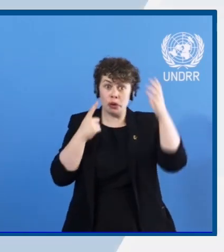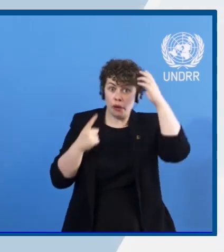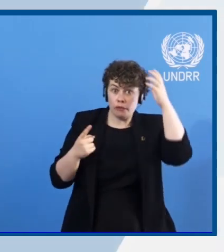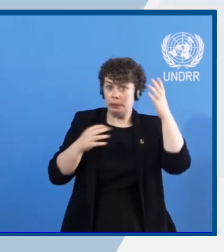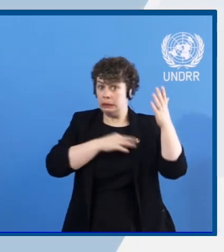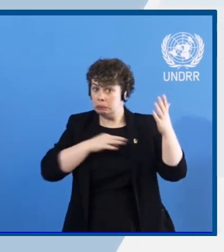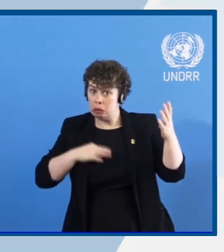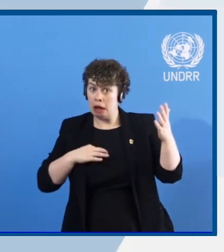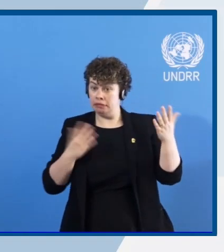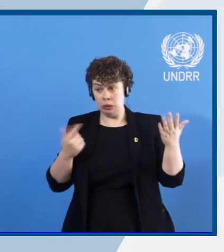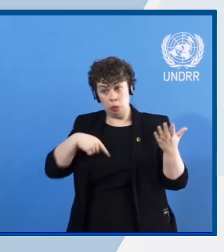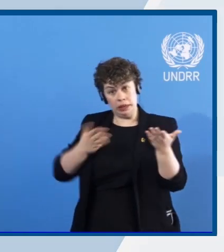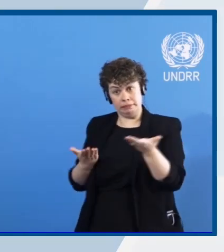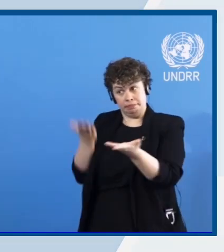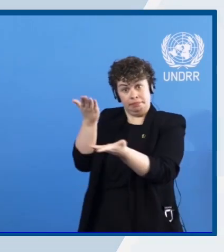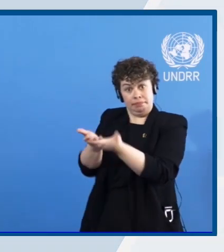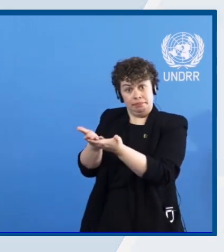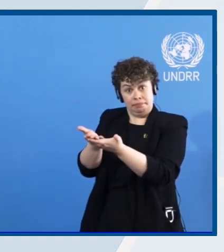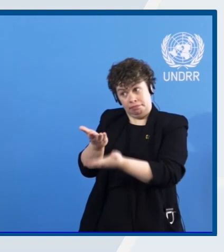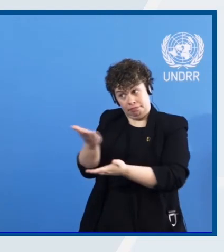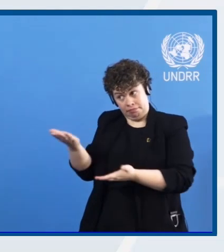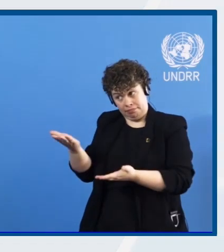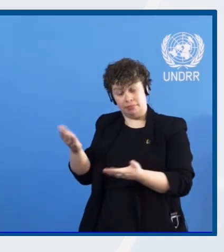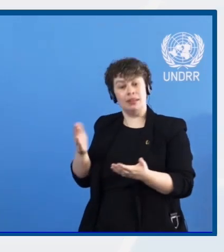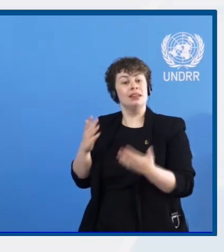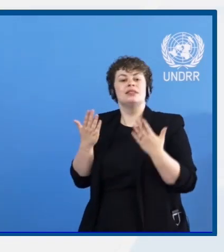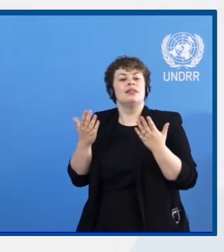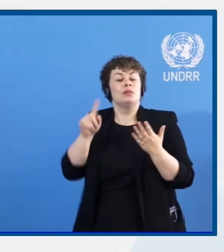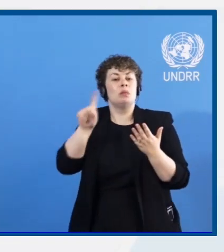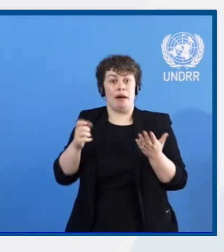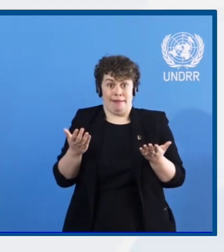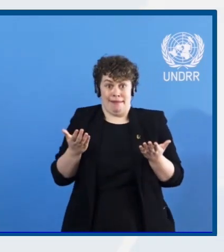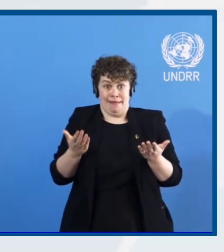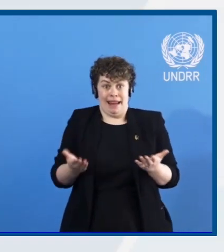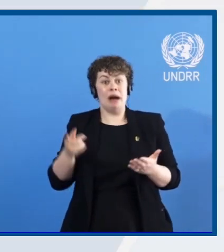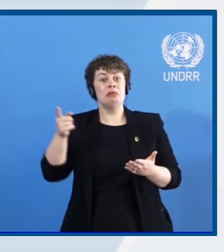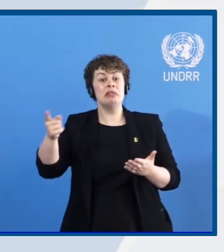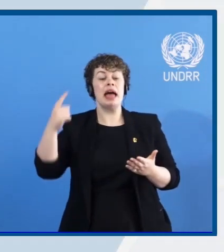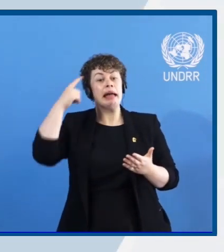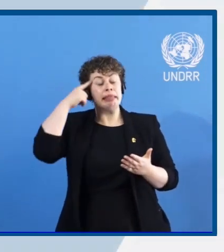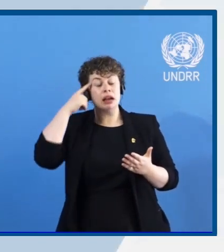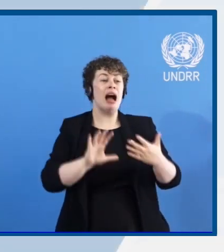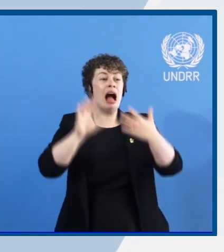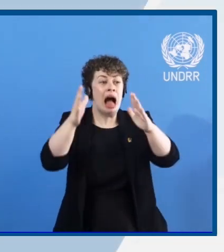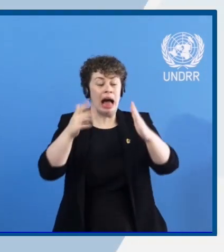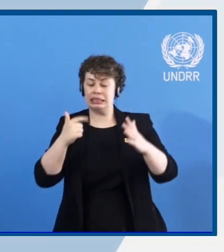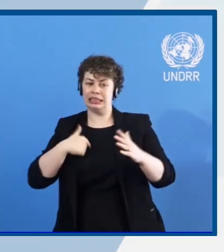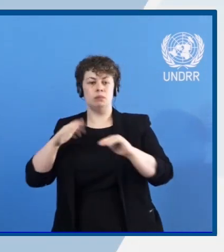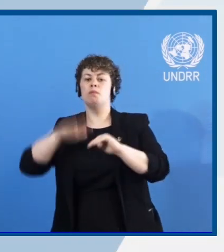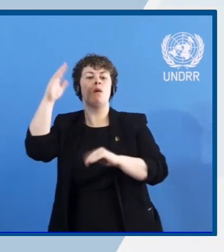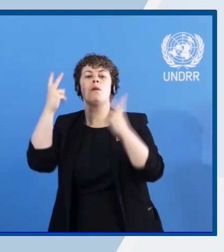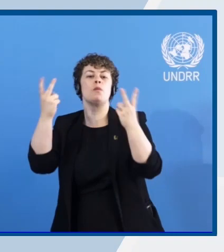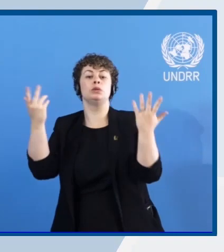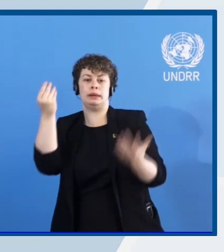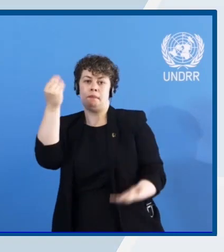mucho el concepto de la continuidad del servicio, pero debería estar orientado en un enfoque de que los desastres no limiten, no